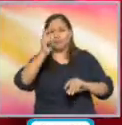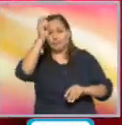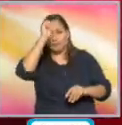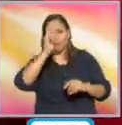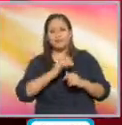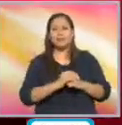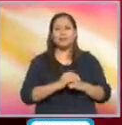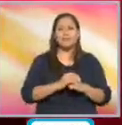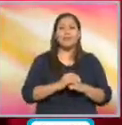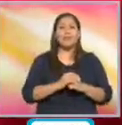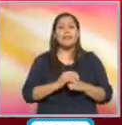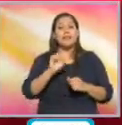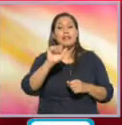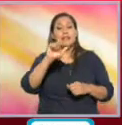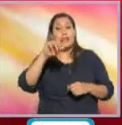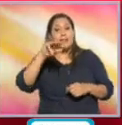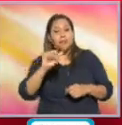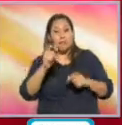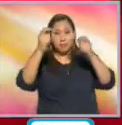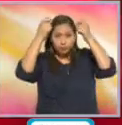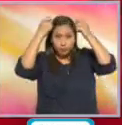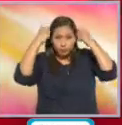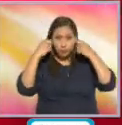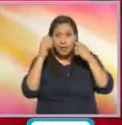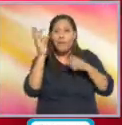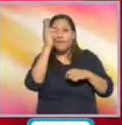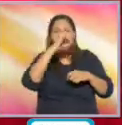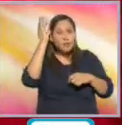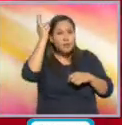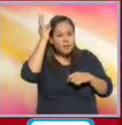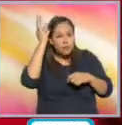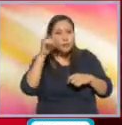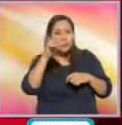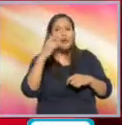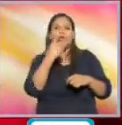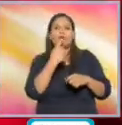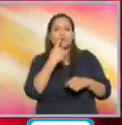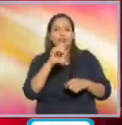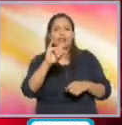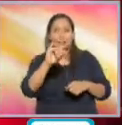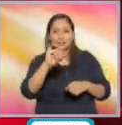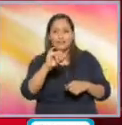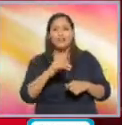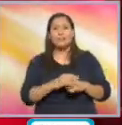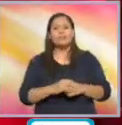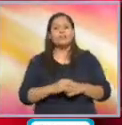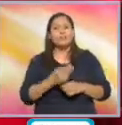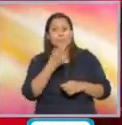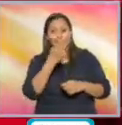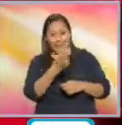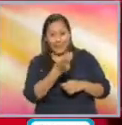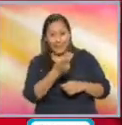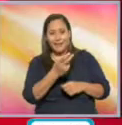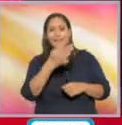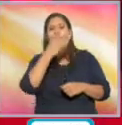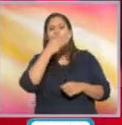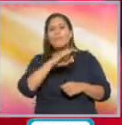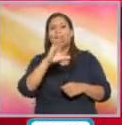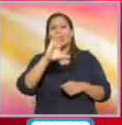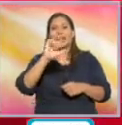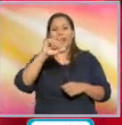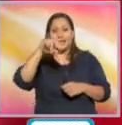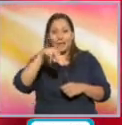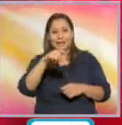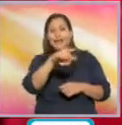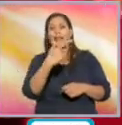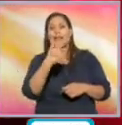increíble. usted. Oye, Salma Hayek trae una peluca color rosa que se ve Ah, sí, súper guapa, exactamente, ¿eh? sí, a principio de semana. Bueno, esto es justamente el Festival de Cannes la semana pasada.